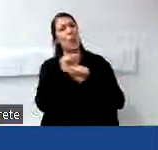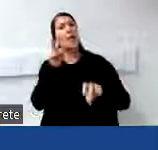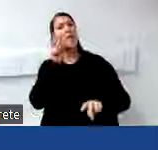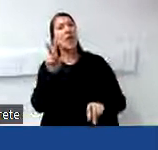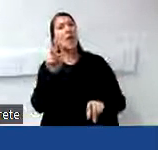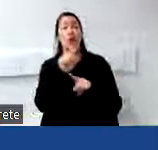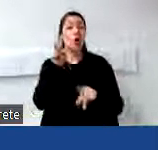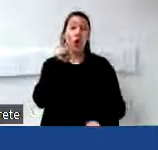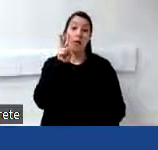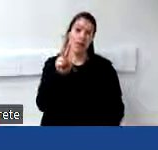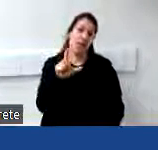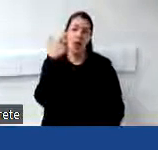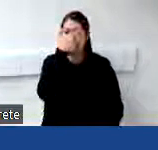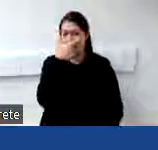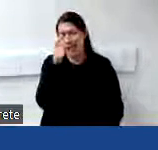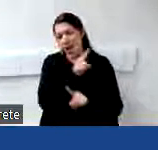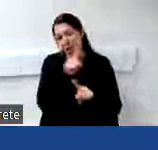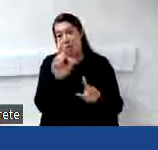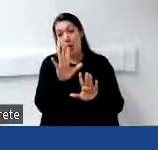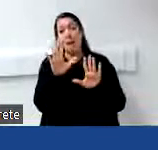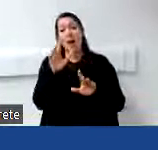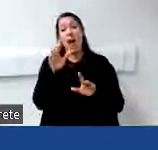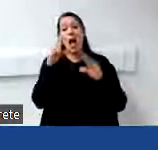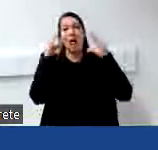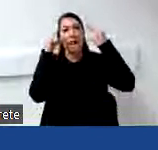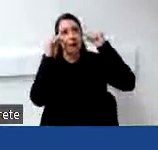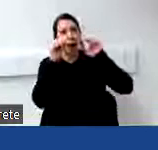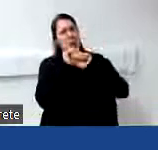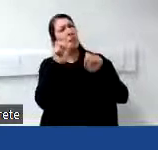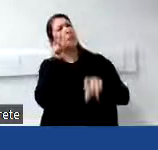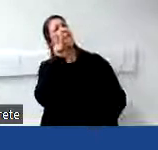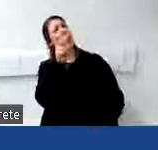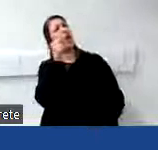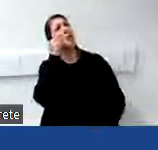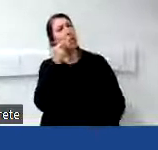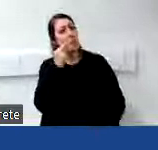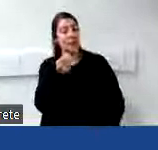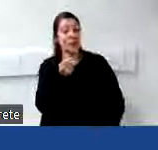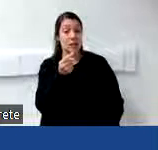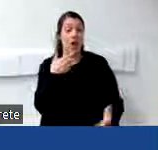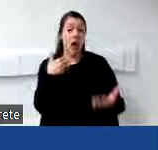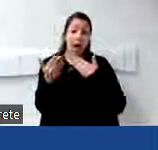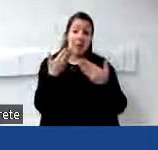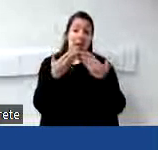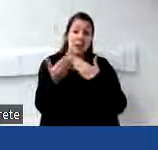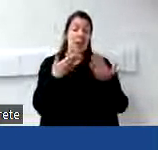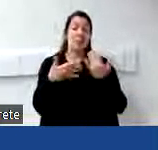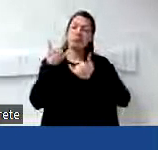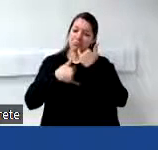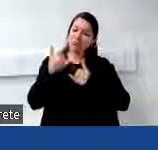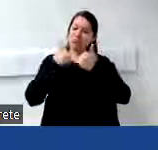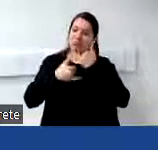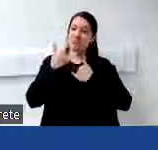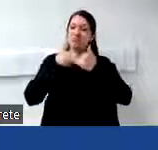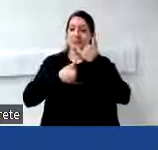una persona ciega, por supuesto no, pero con baja visión quizás sí. Entonces, en esa conversación se pueden sacar un montón de información